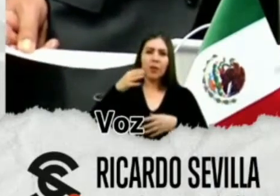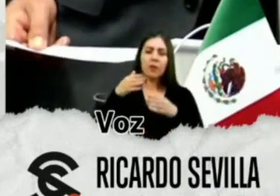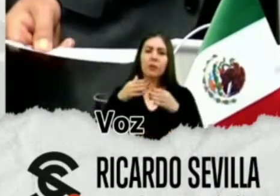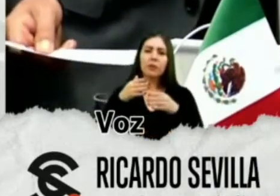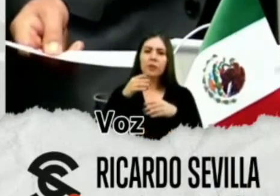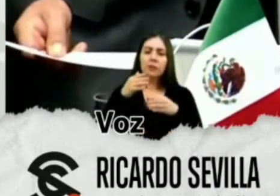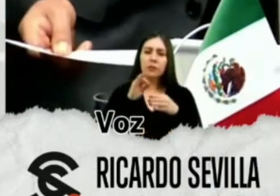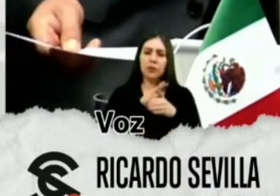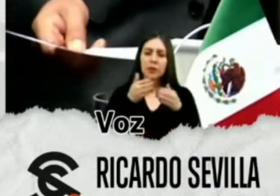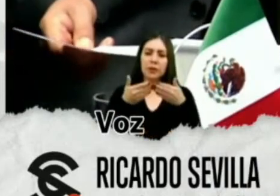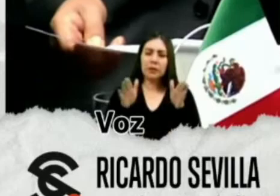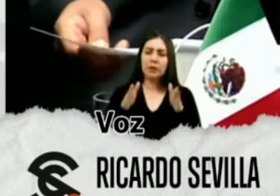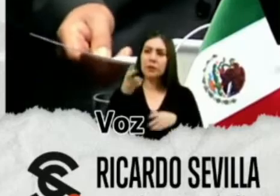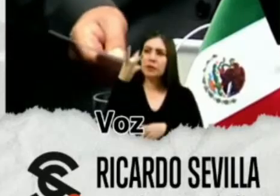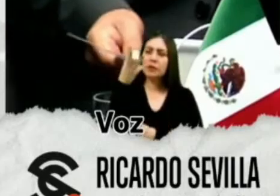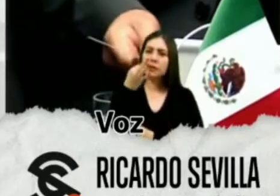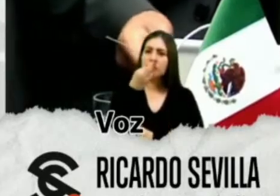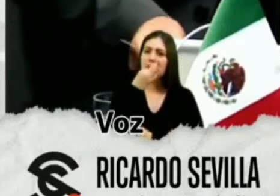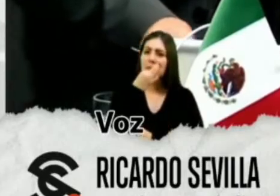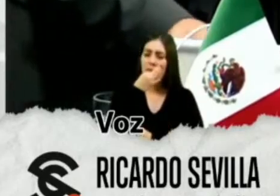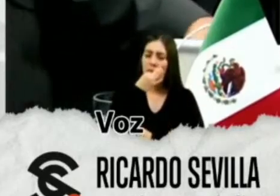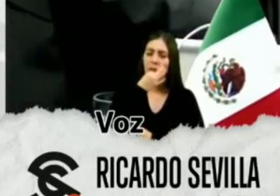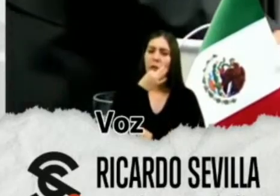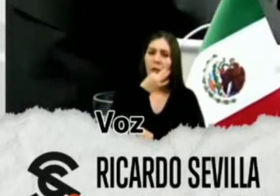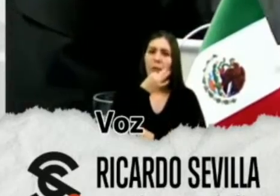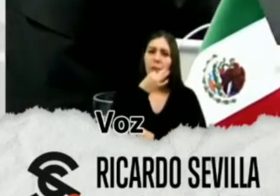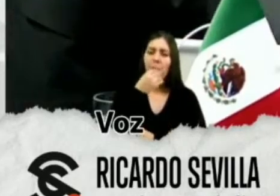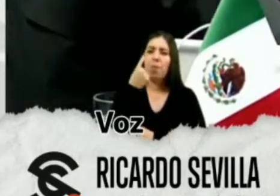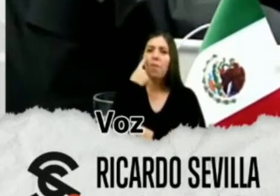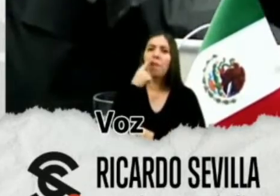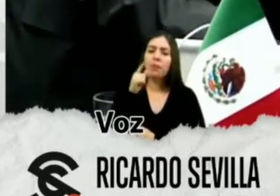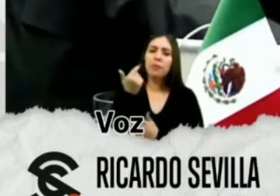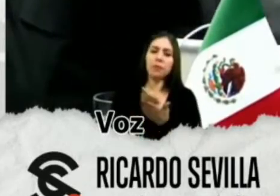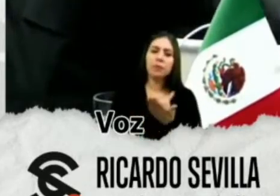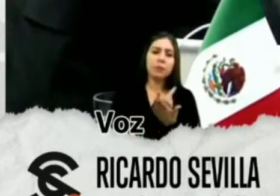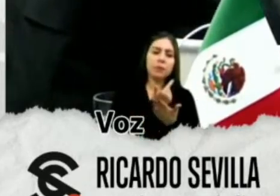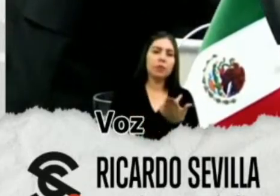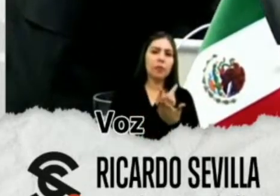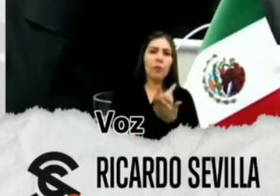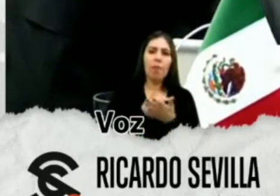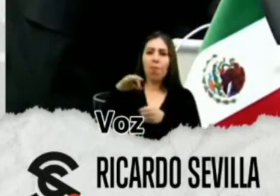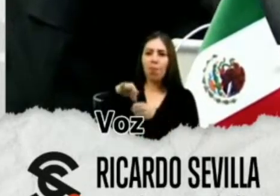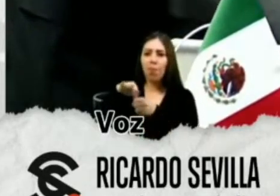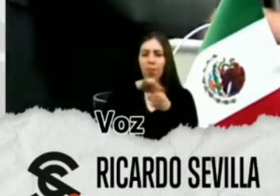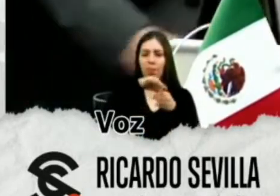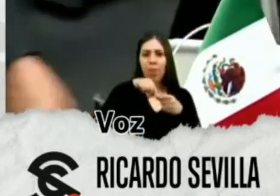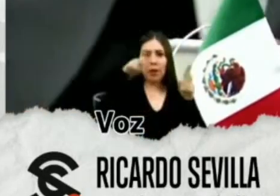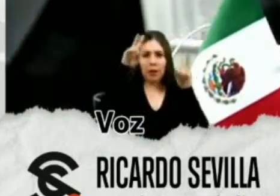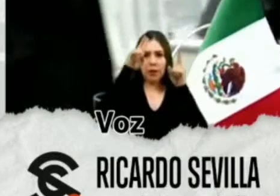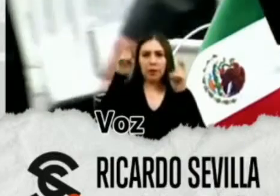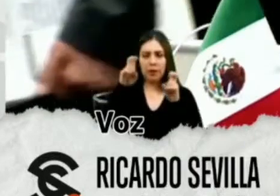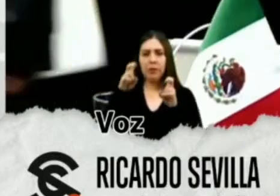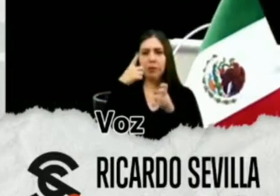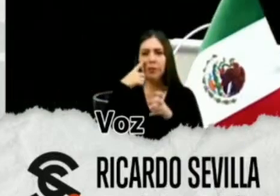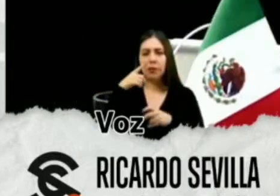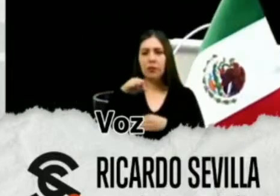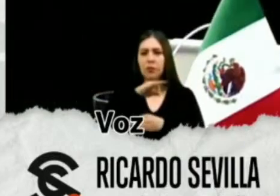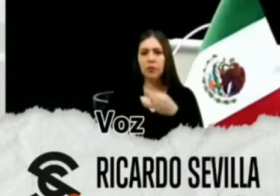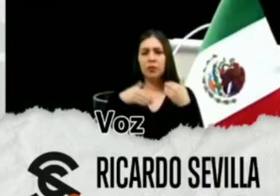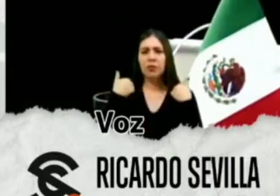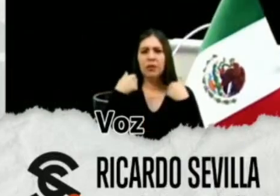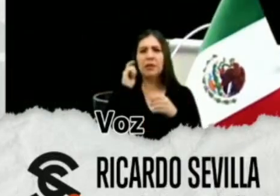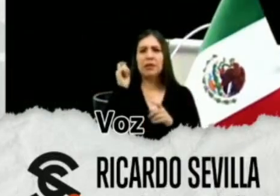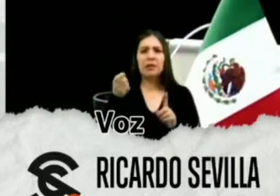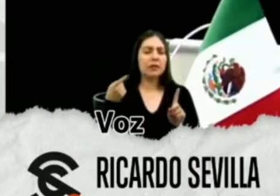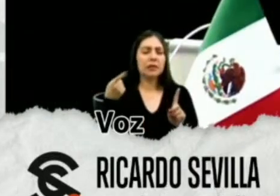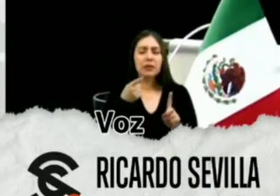este momento capital de la historia colocarse del lado de la derecha, del lado incorrecto de la historia, Y